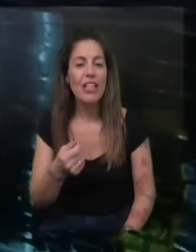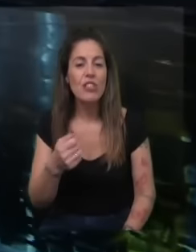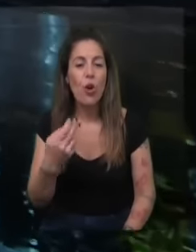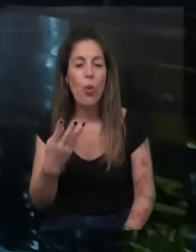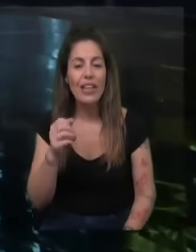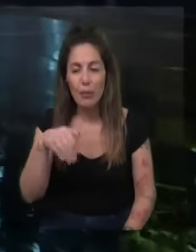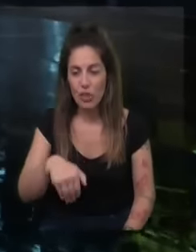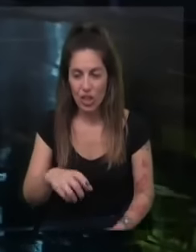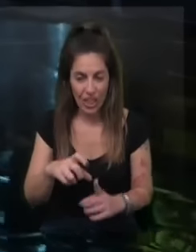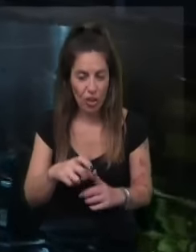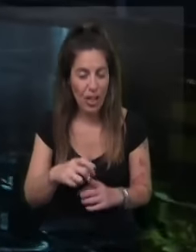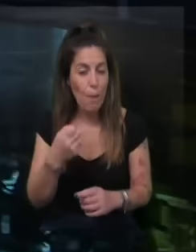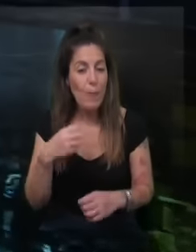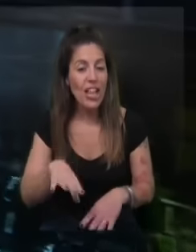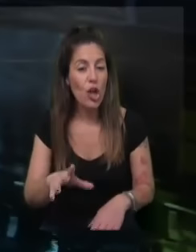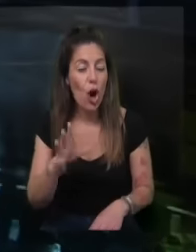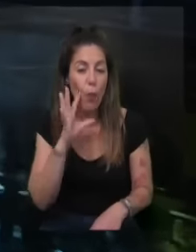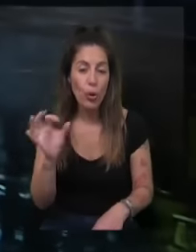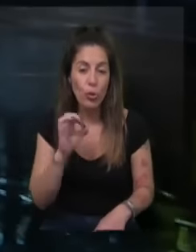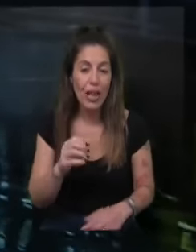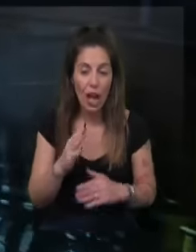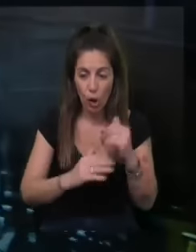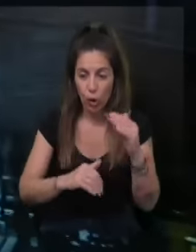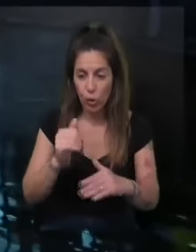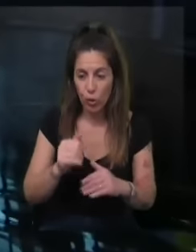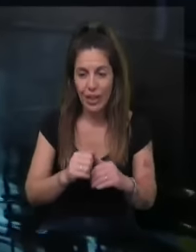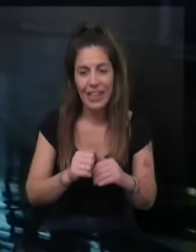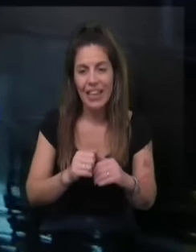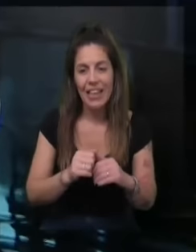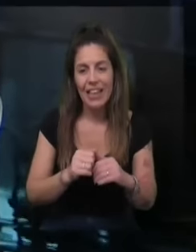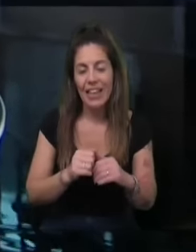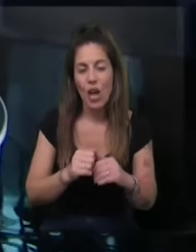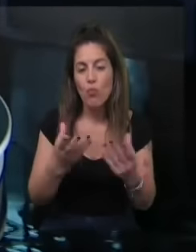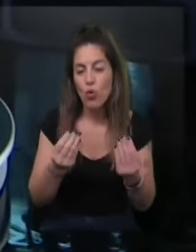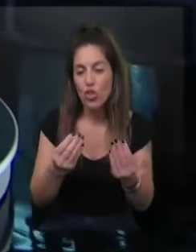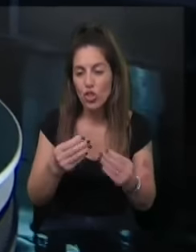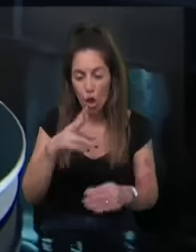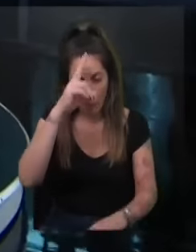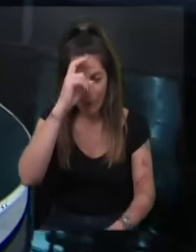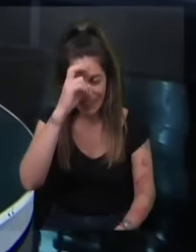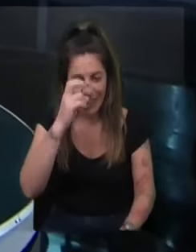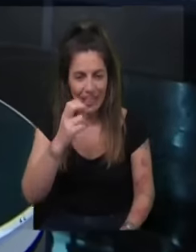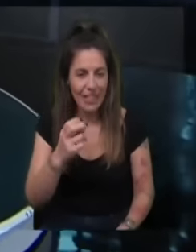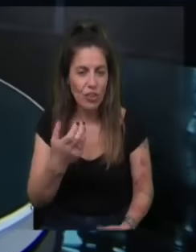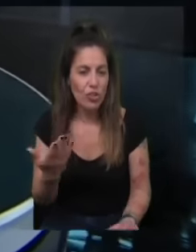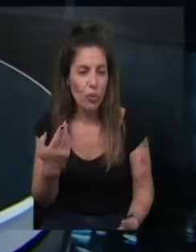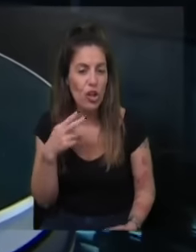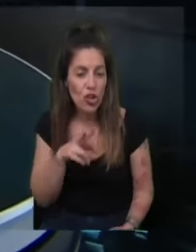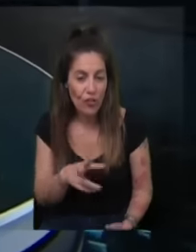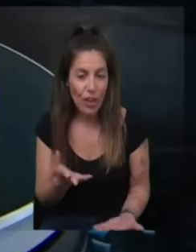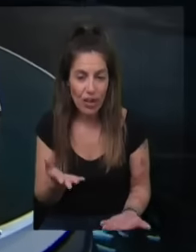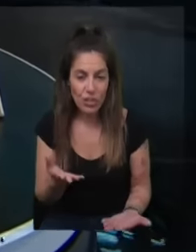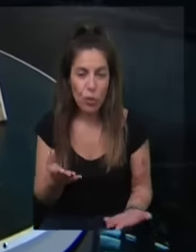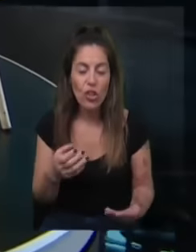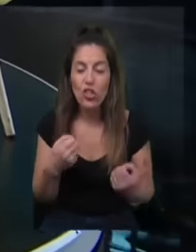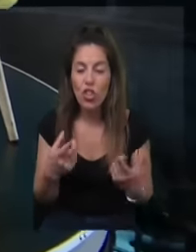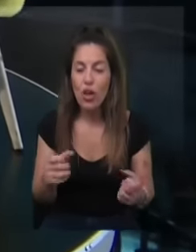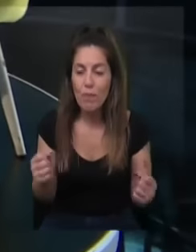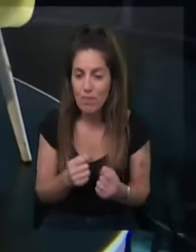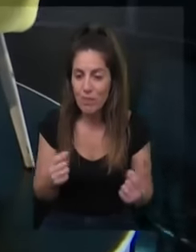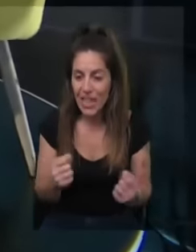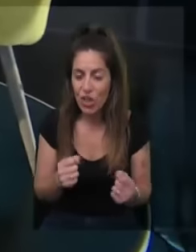en ese periodo no este Entonces cuando uno mira eso dice toda vez que yo meto miedo y asusto con este tema lo que estoy